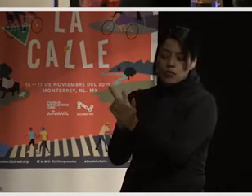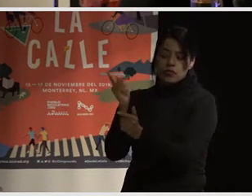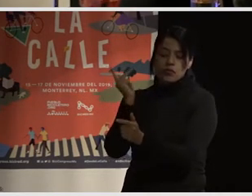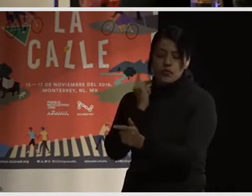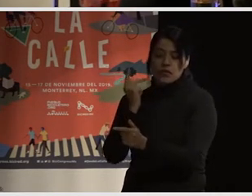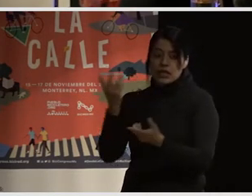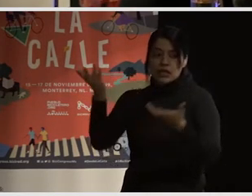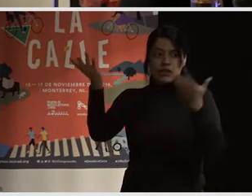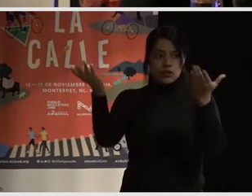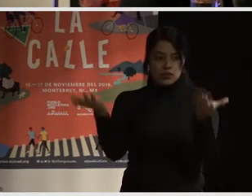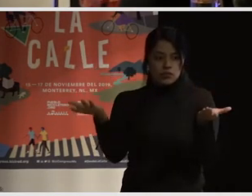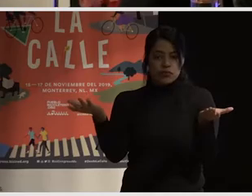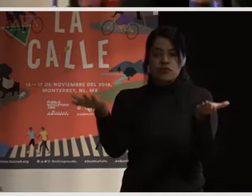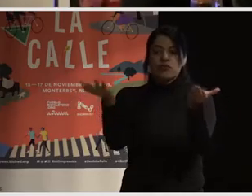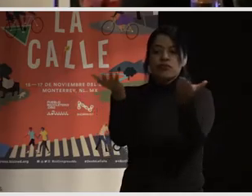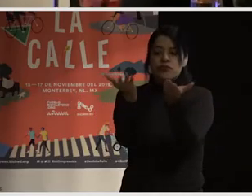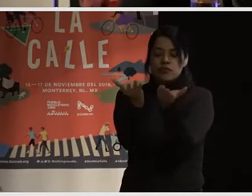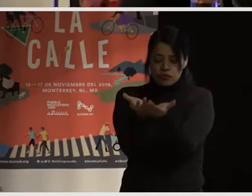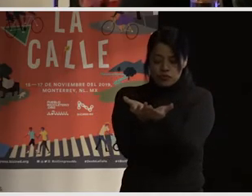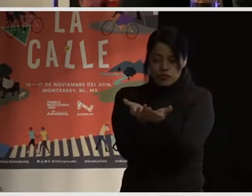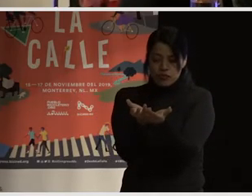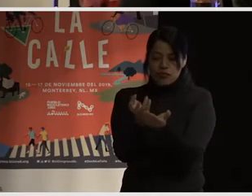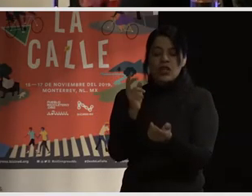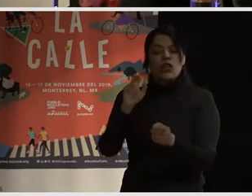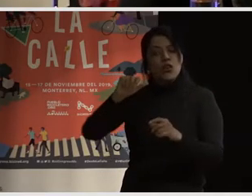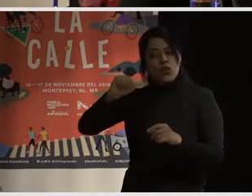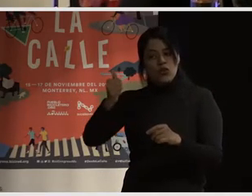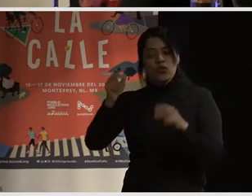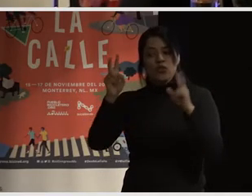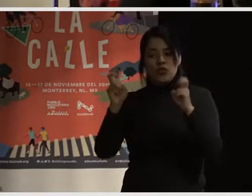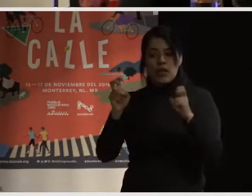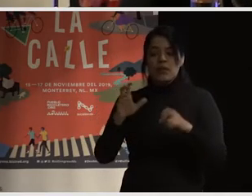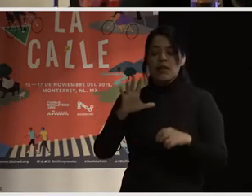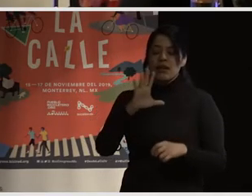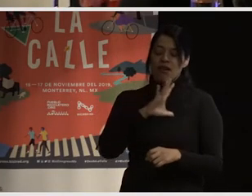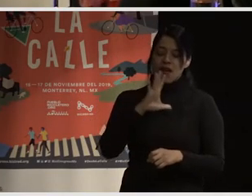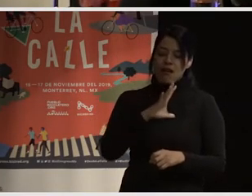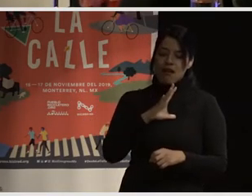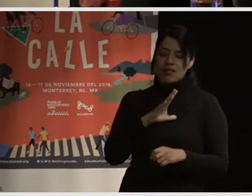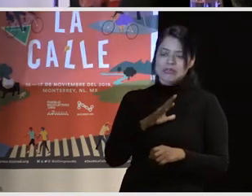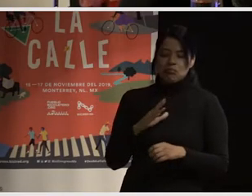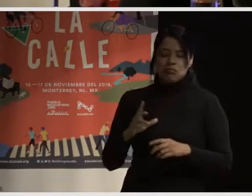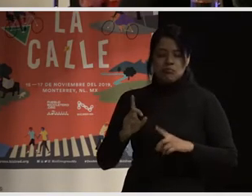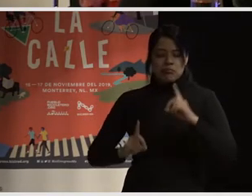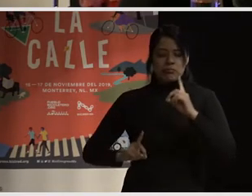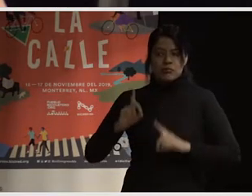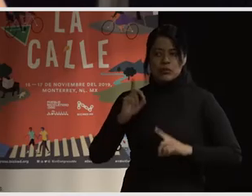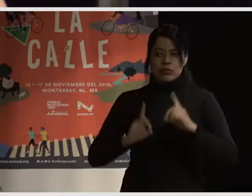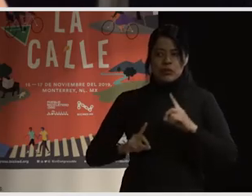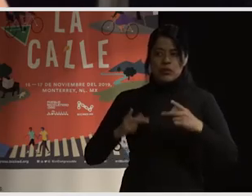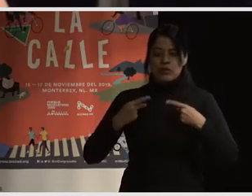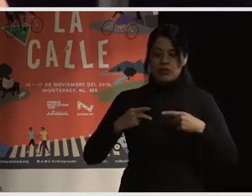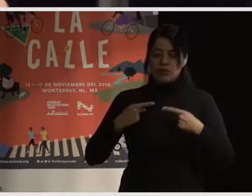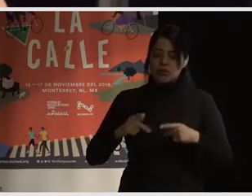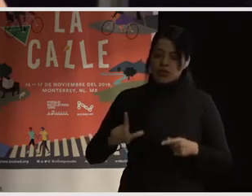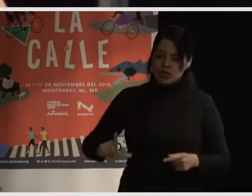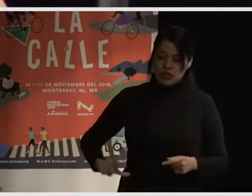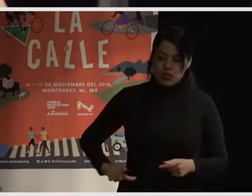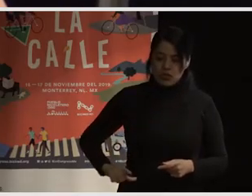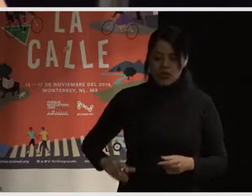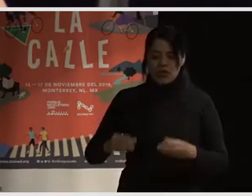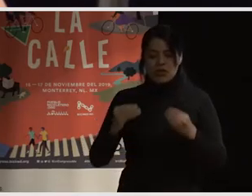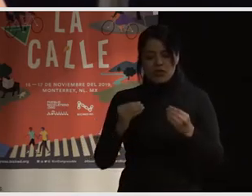junta con otro tema muy particular que he visto que es la desconfianza con los funcionarios públicos muchas